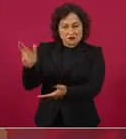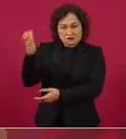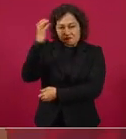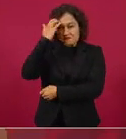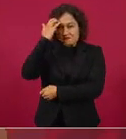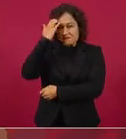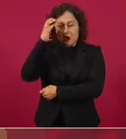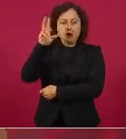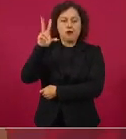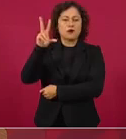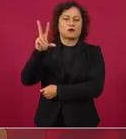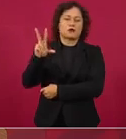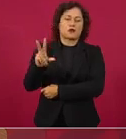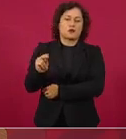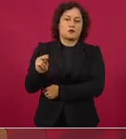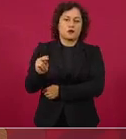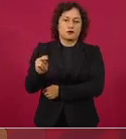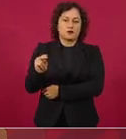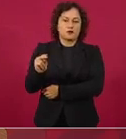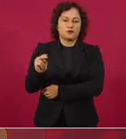Se le consideraba, ¿no?,